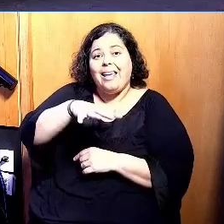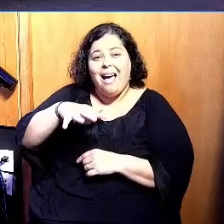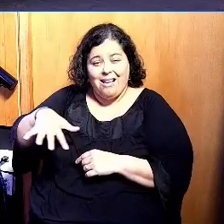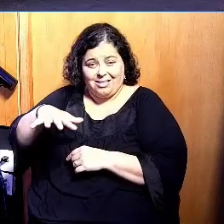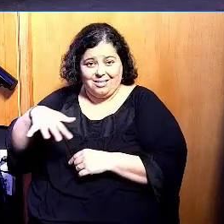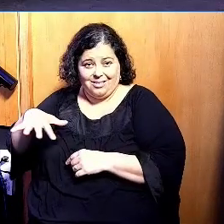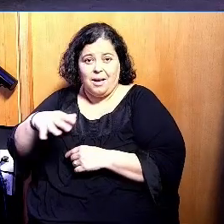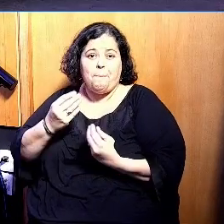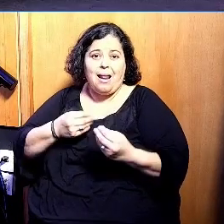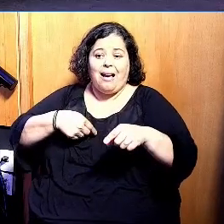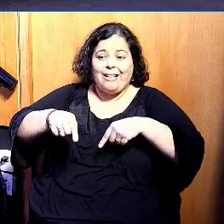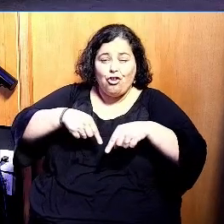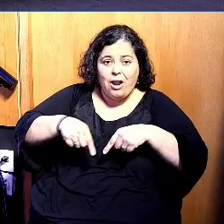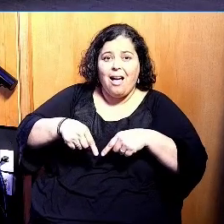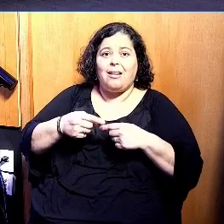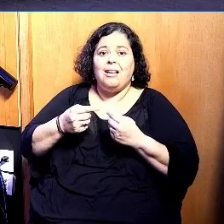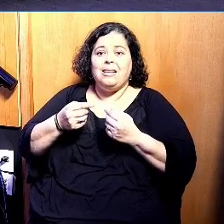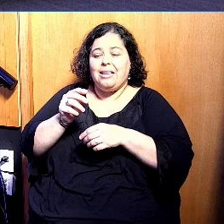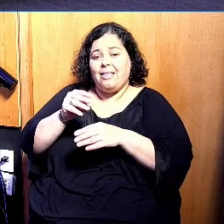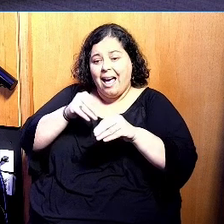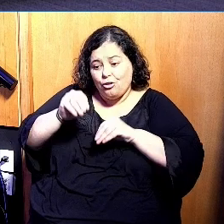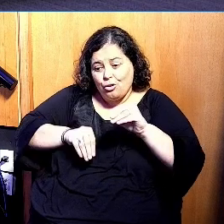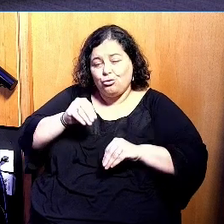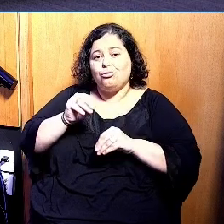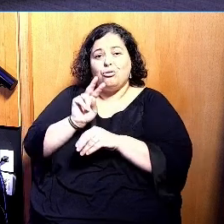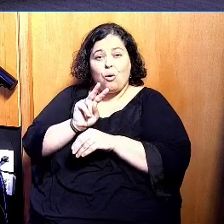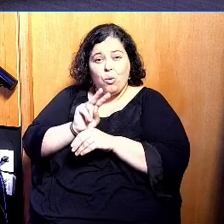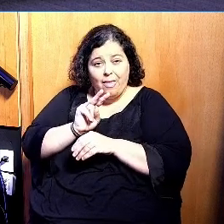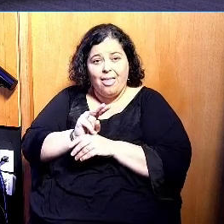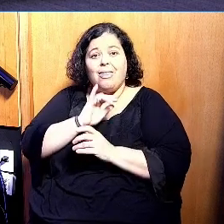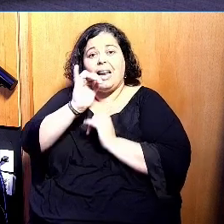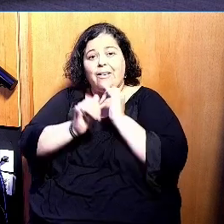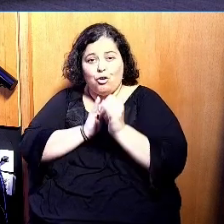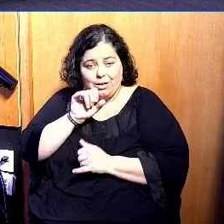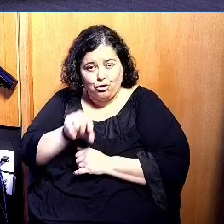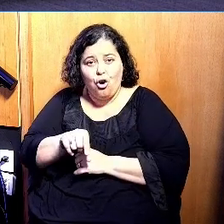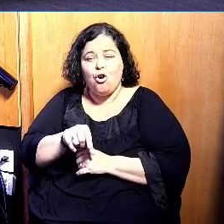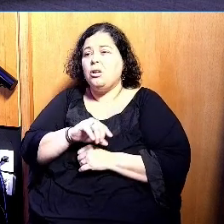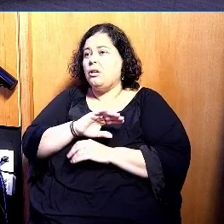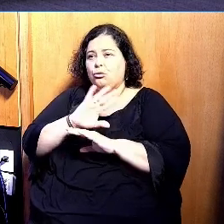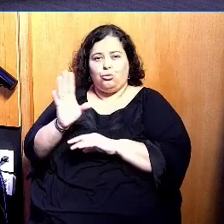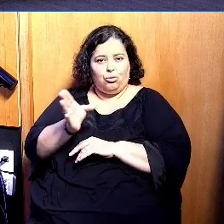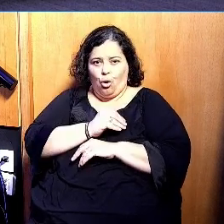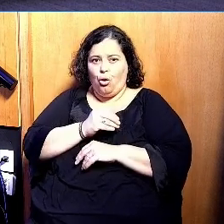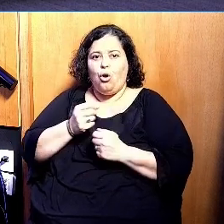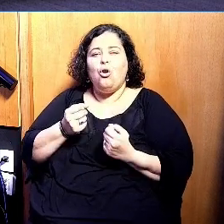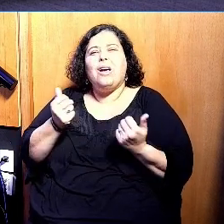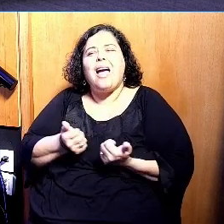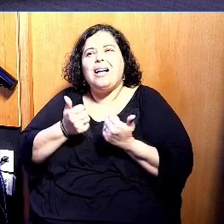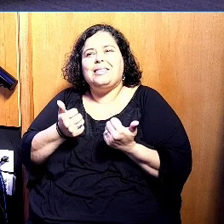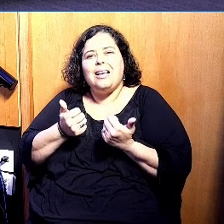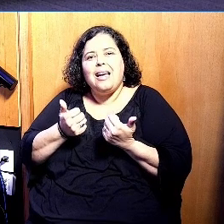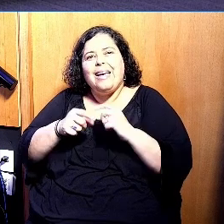datos, seguridad de la información y bueno, todo lo que hace a poder